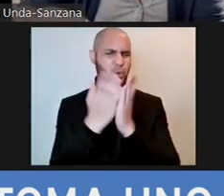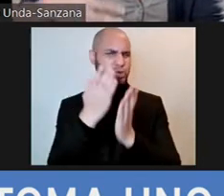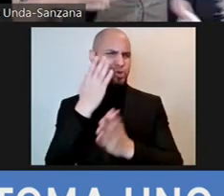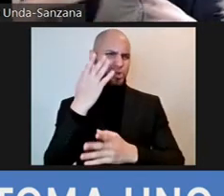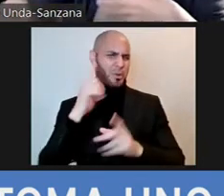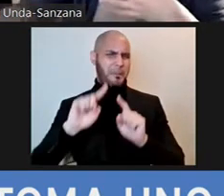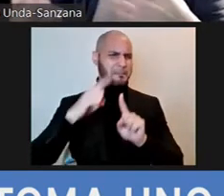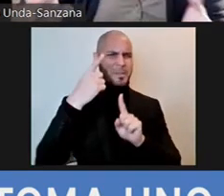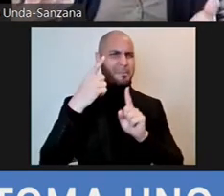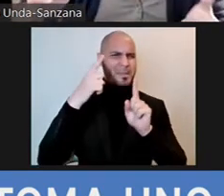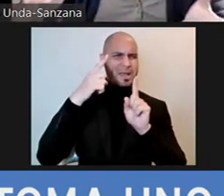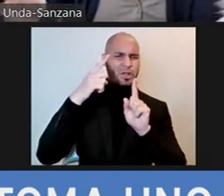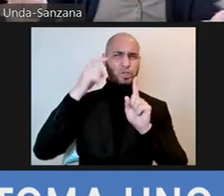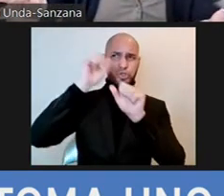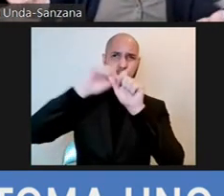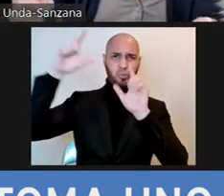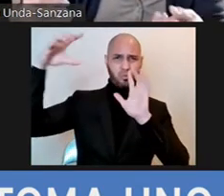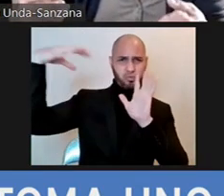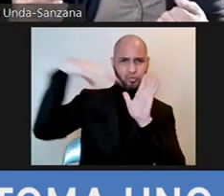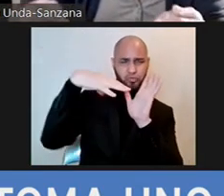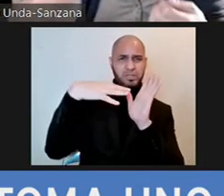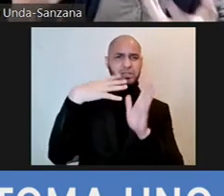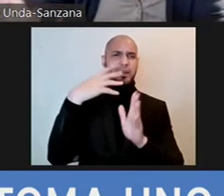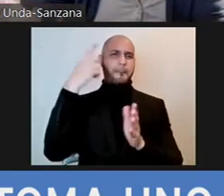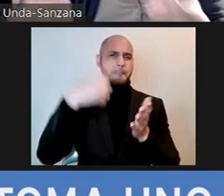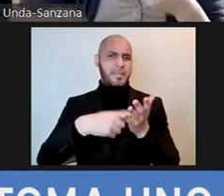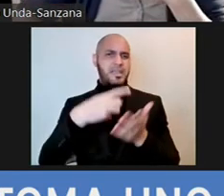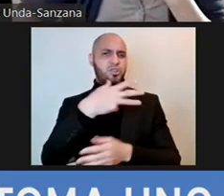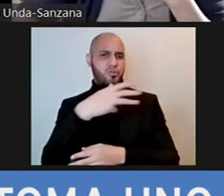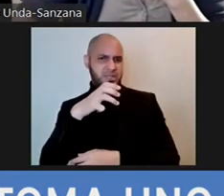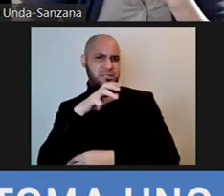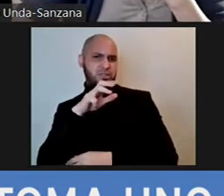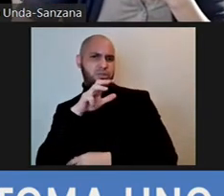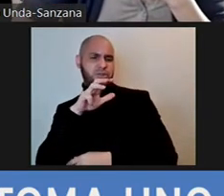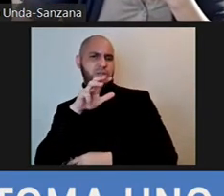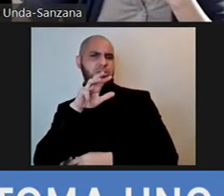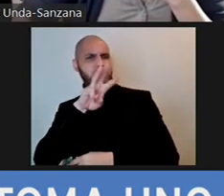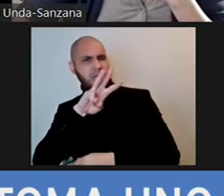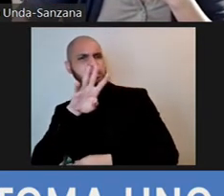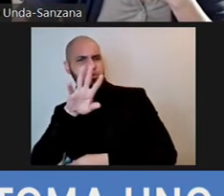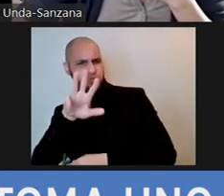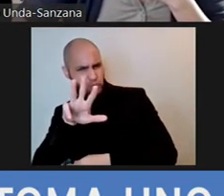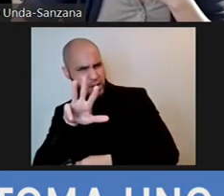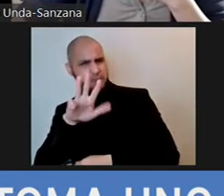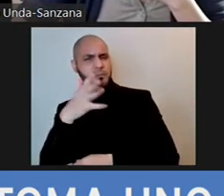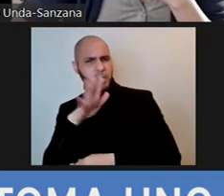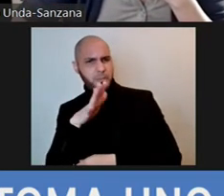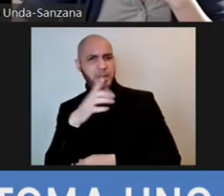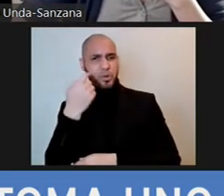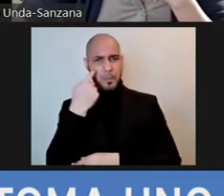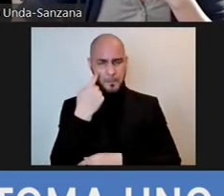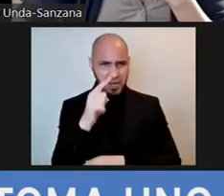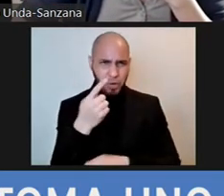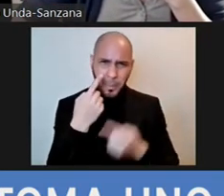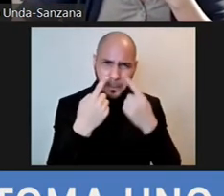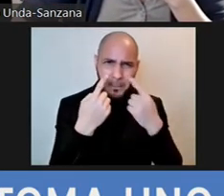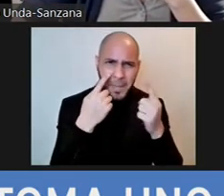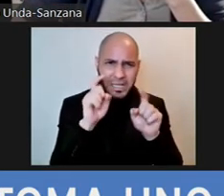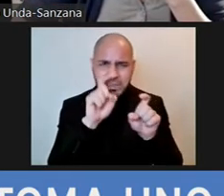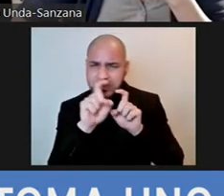año 1938, 1939, de manera que era plausible esto. Pero si le damos una mirada